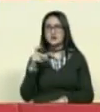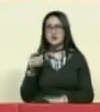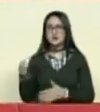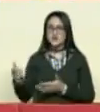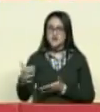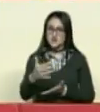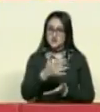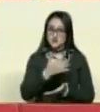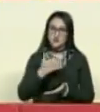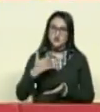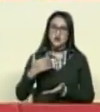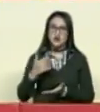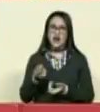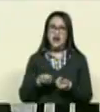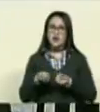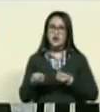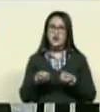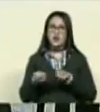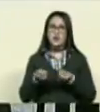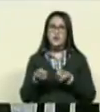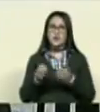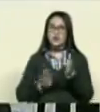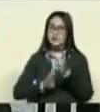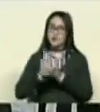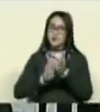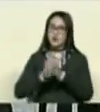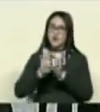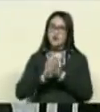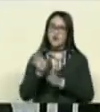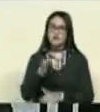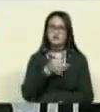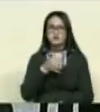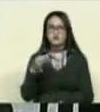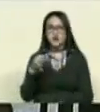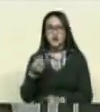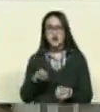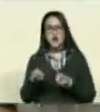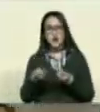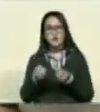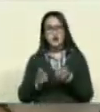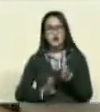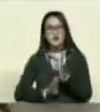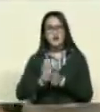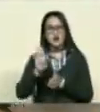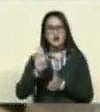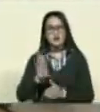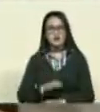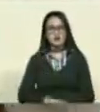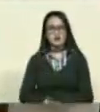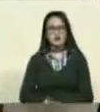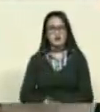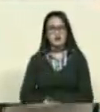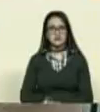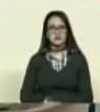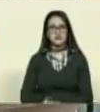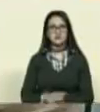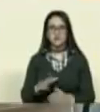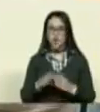recuperación económica, de prosperidad económica, de avance